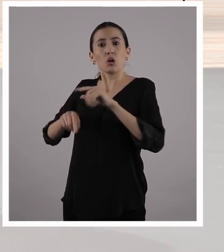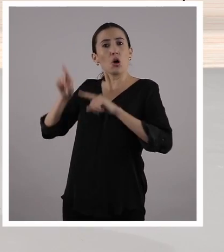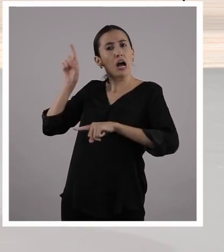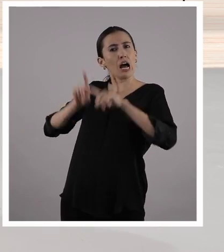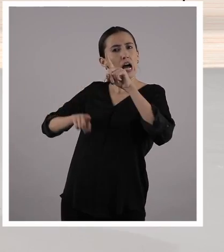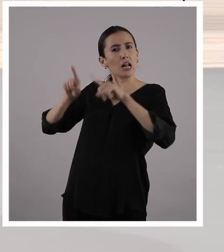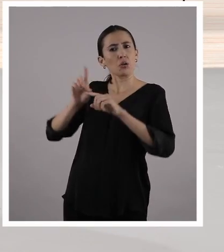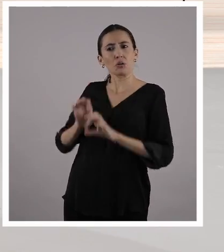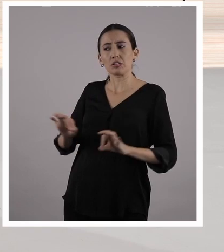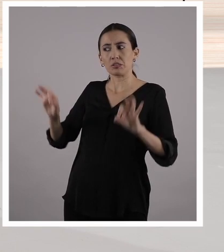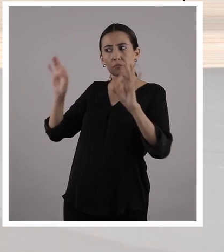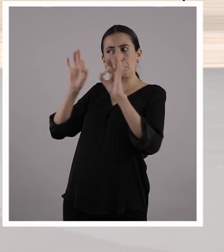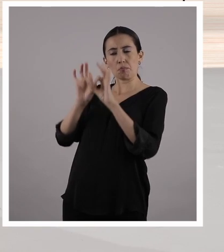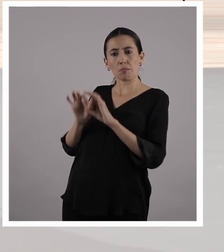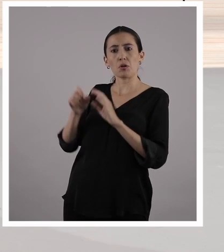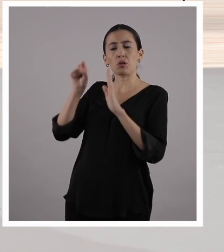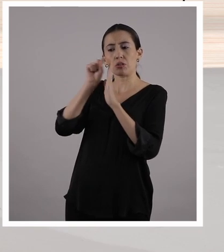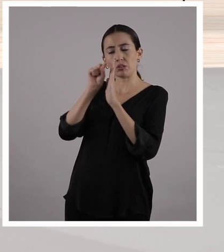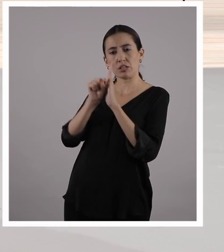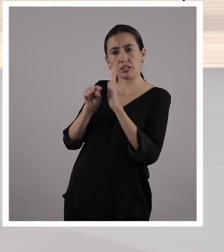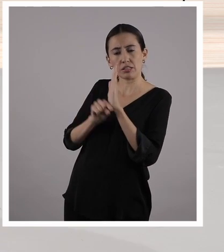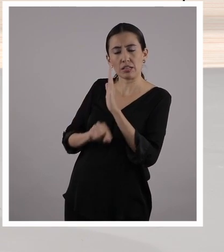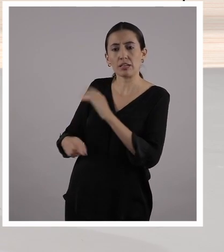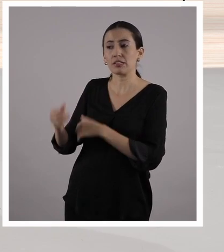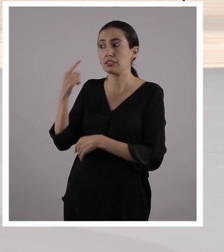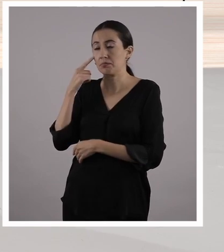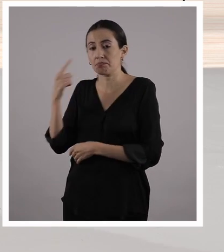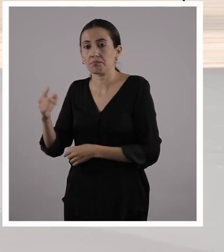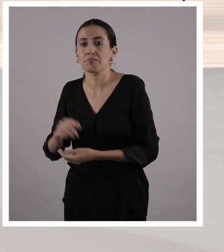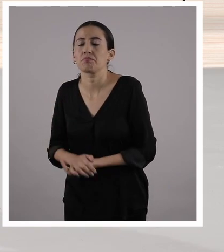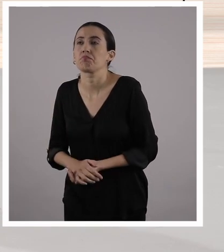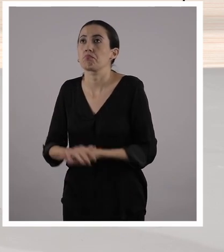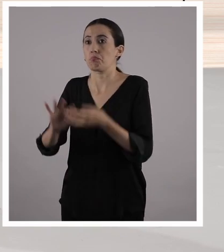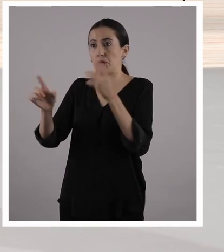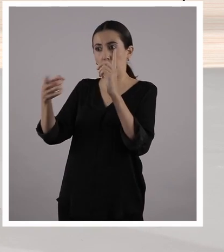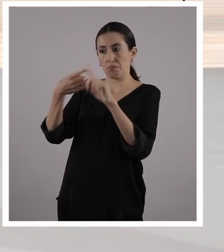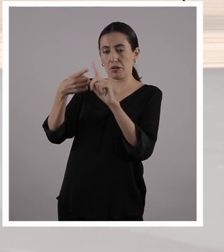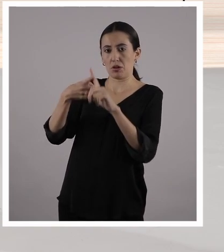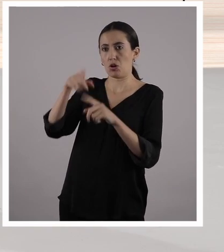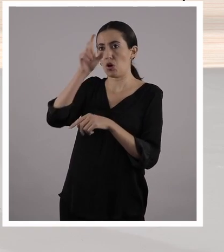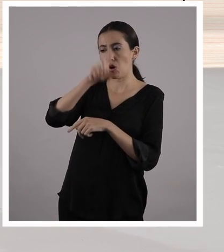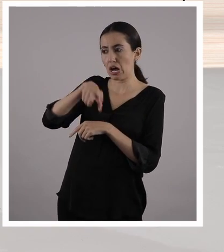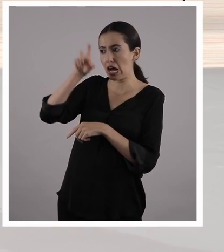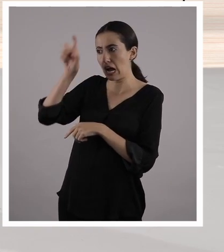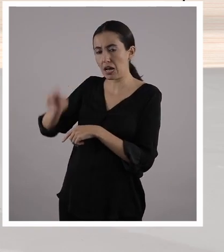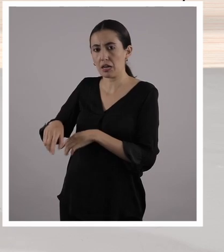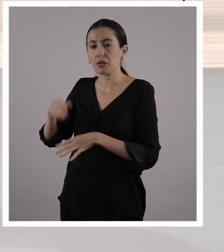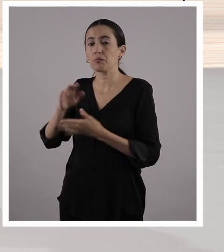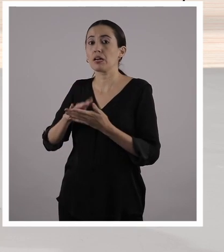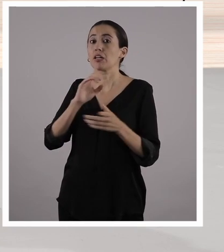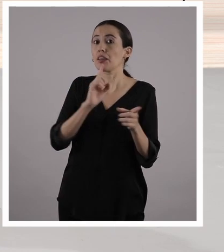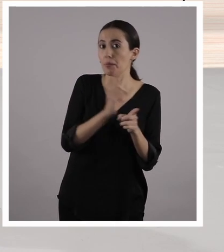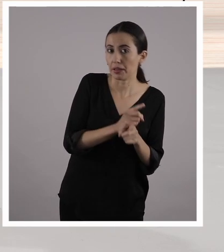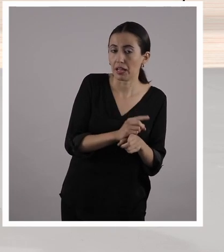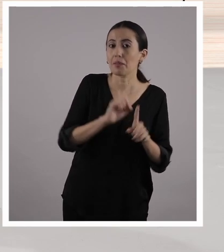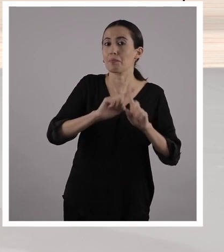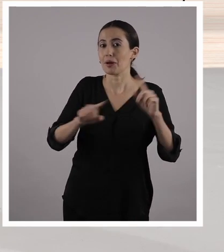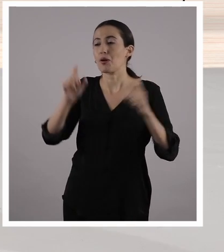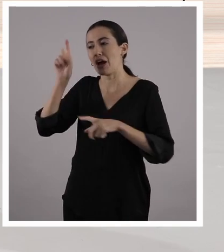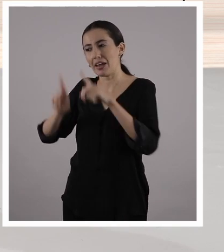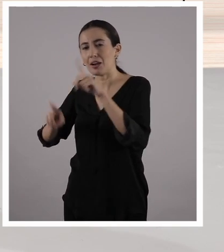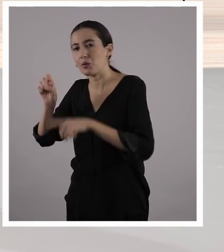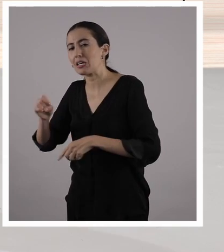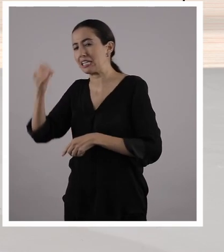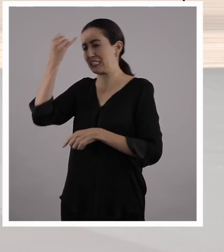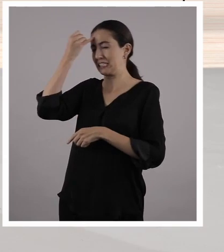Nelly hay algunos elementos característicos, sin duda, inconfundibles de la leyenda. Hay personas que son reales, pero